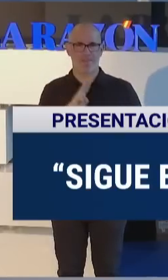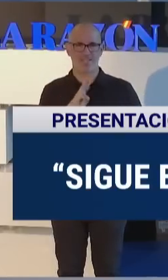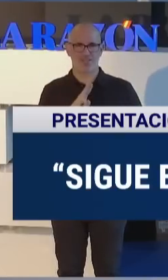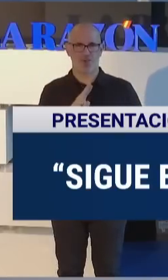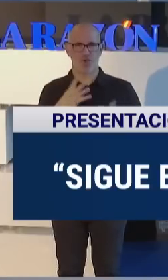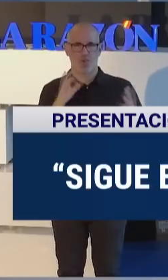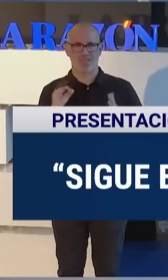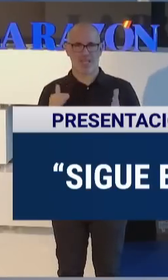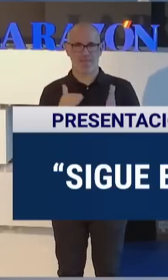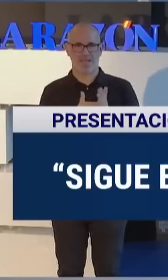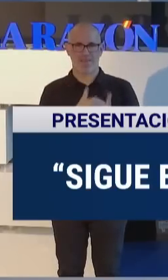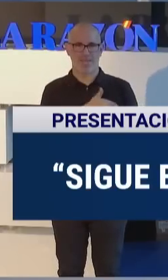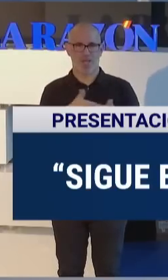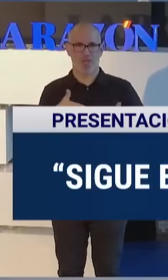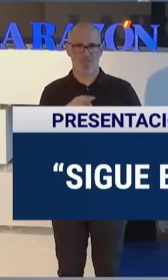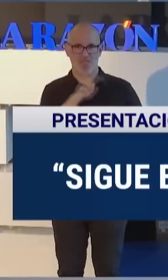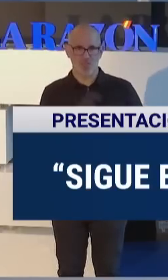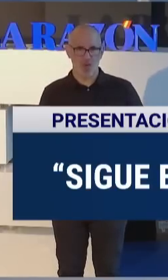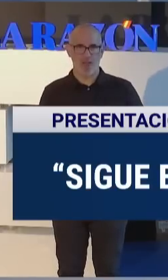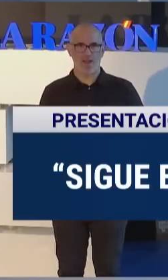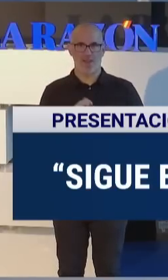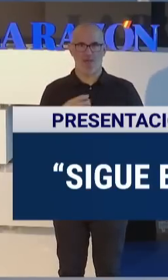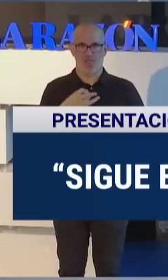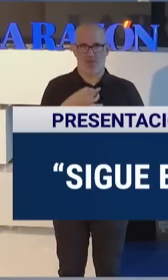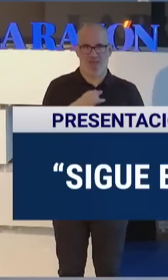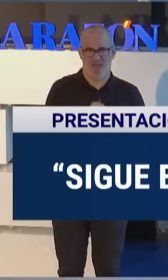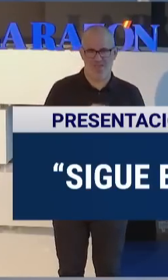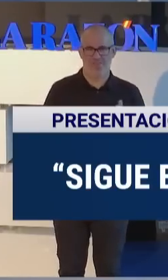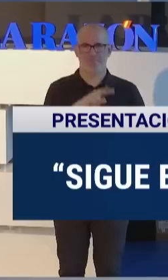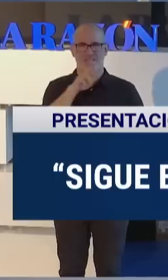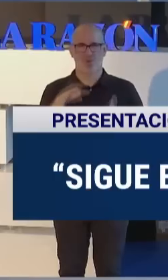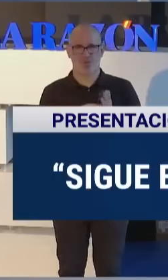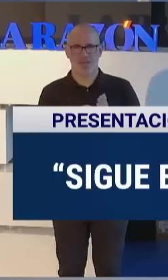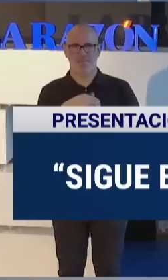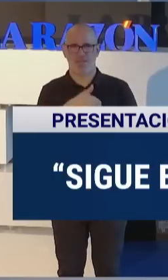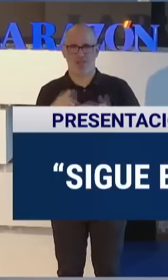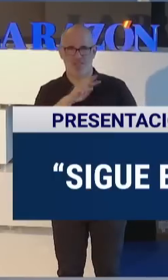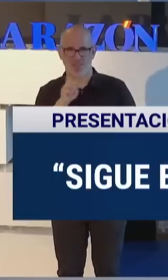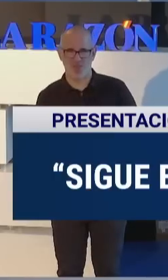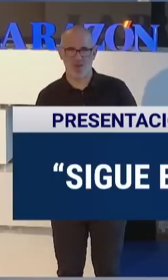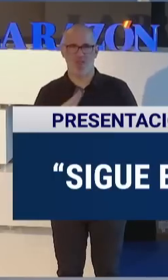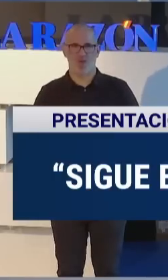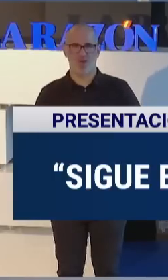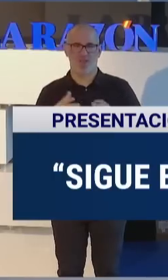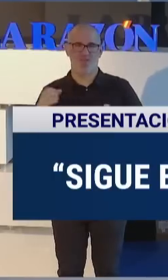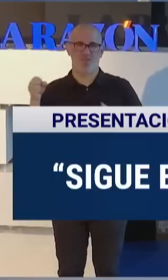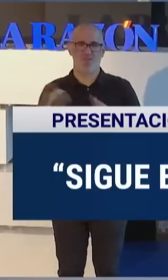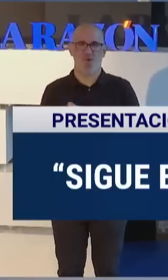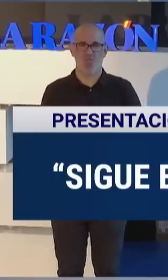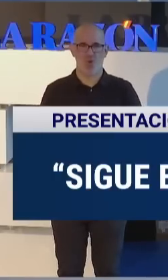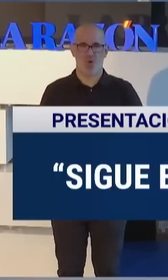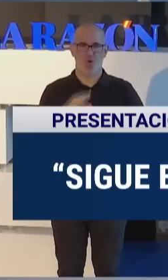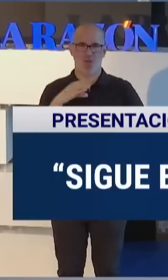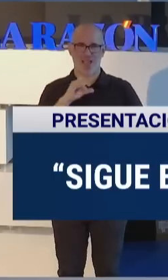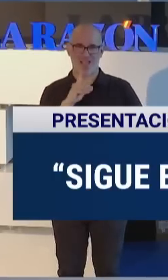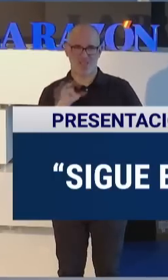de dólares. Teníamos vencimientos externos por 24.000 millones de dólares con el acuerdo con el fondo caído.